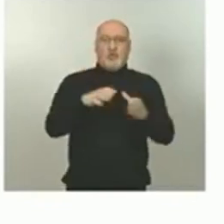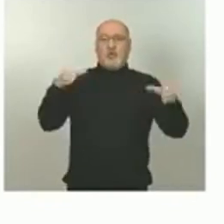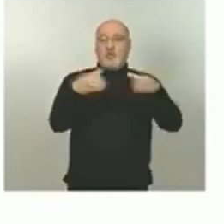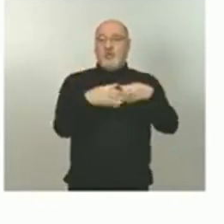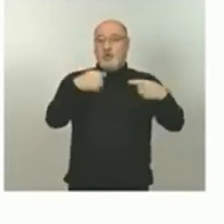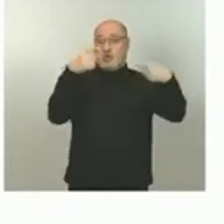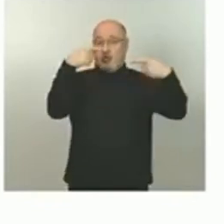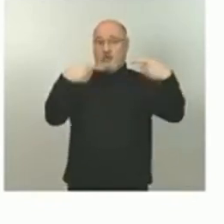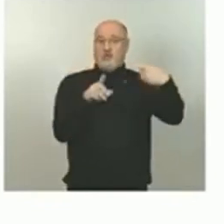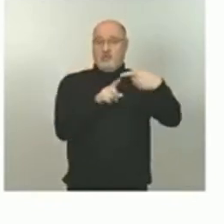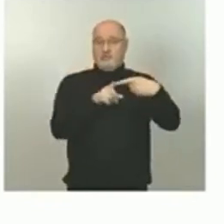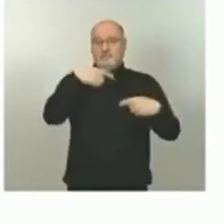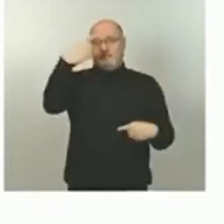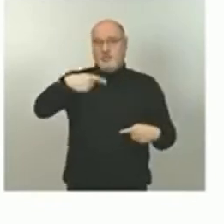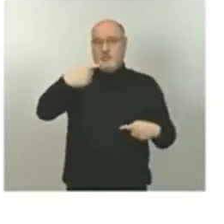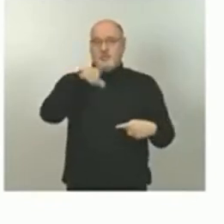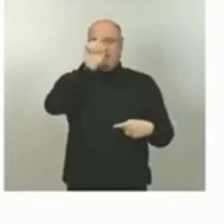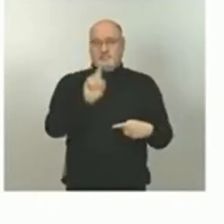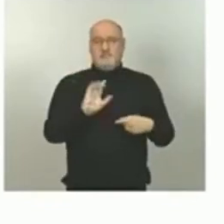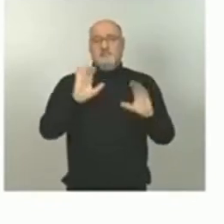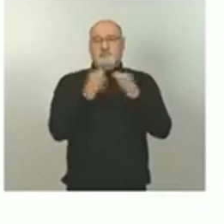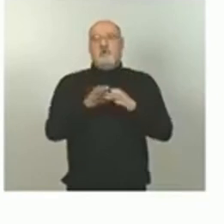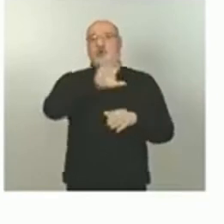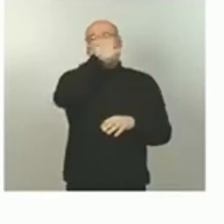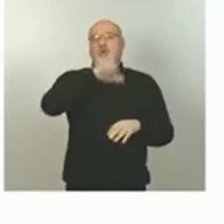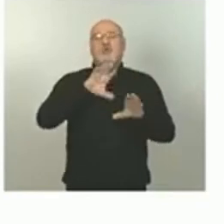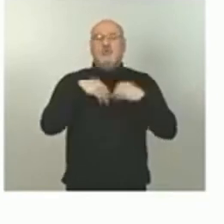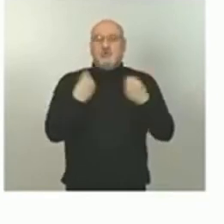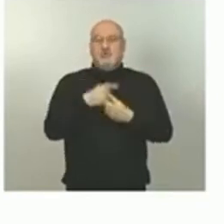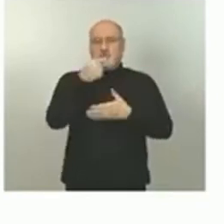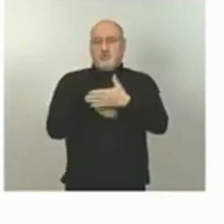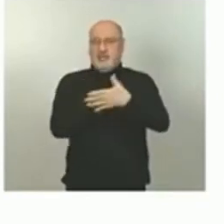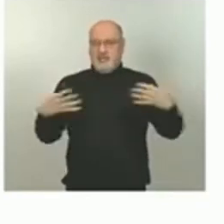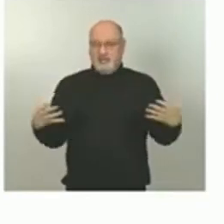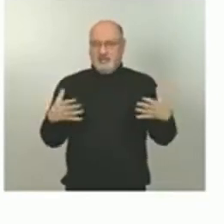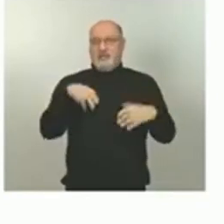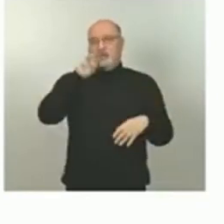a las personas institucionalizadas por comunidades autónomas, tenemos un total de